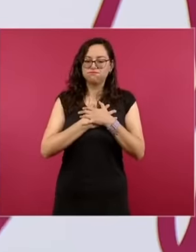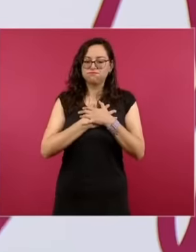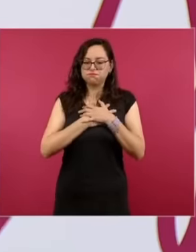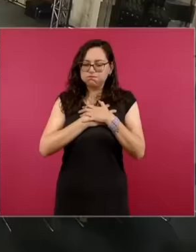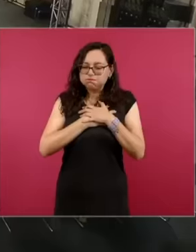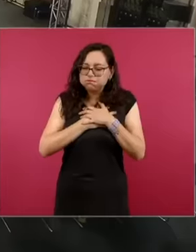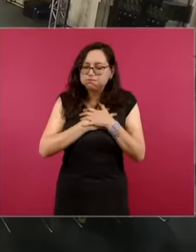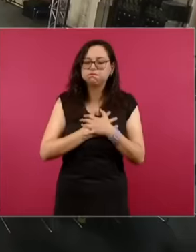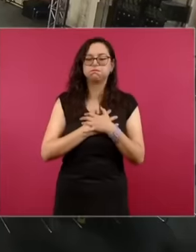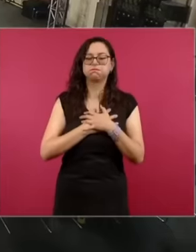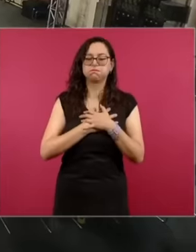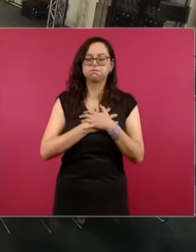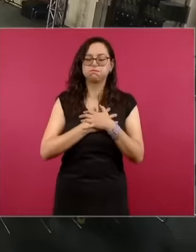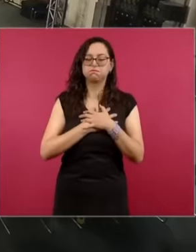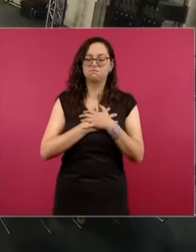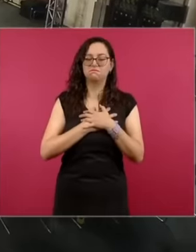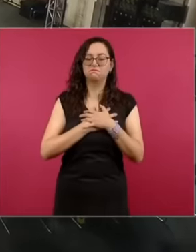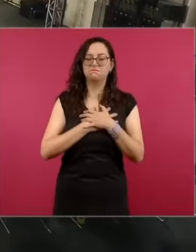Y